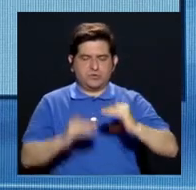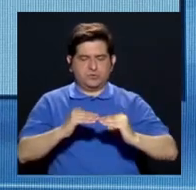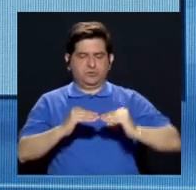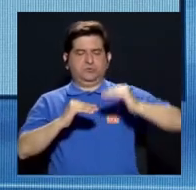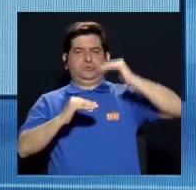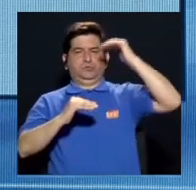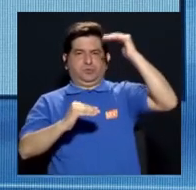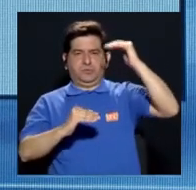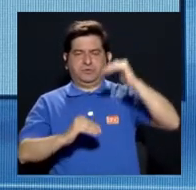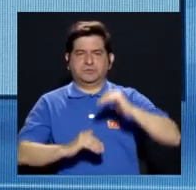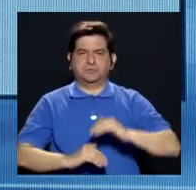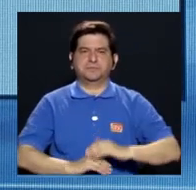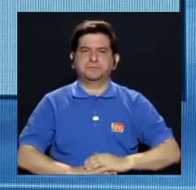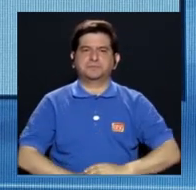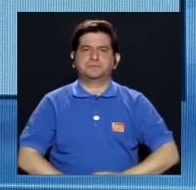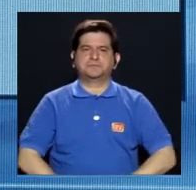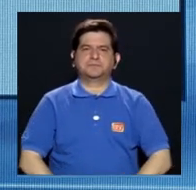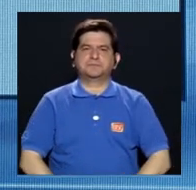235% más.